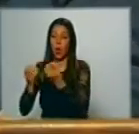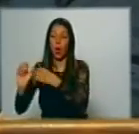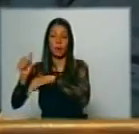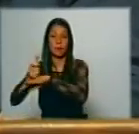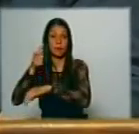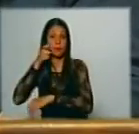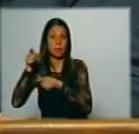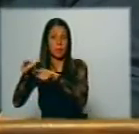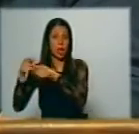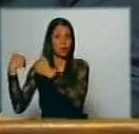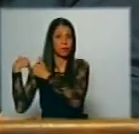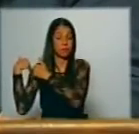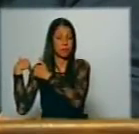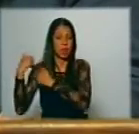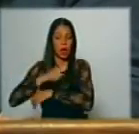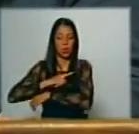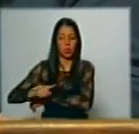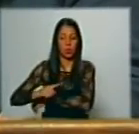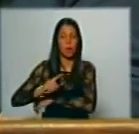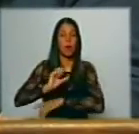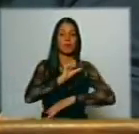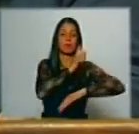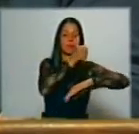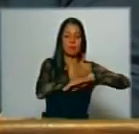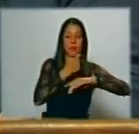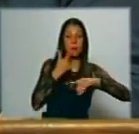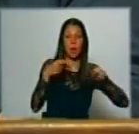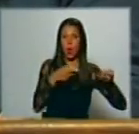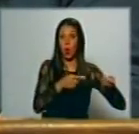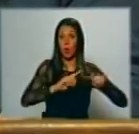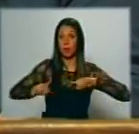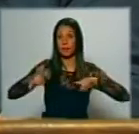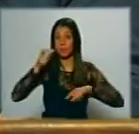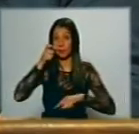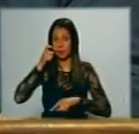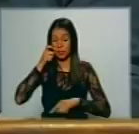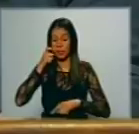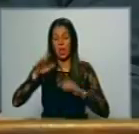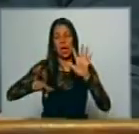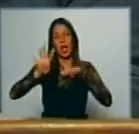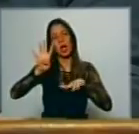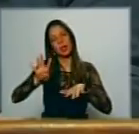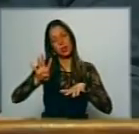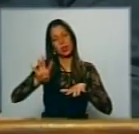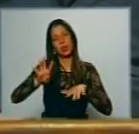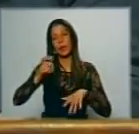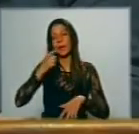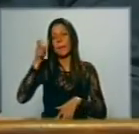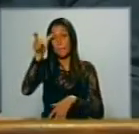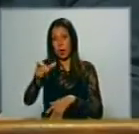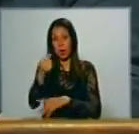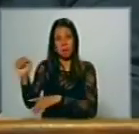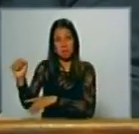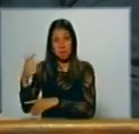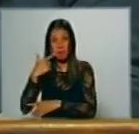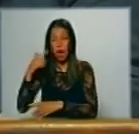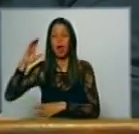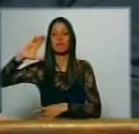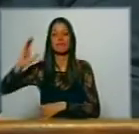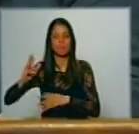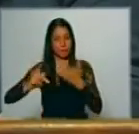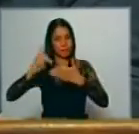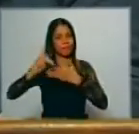superintendencia por instrucciones del órgano rector. 14. Imponer las sanciones previstas en esta